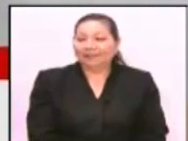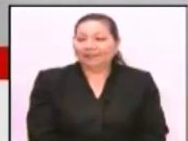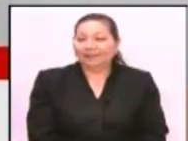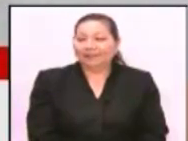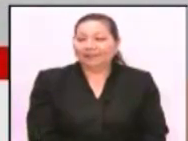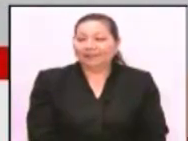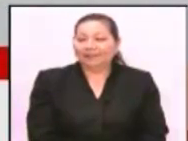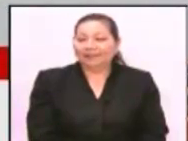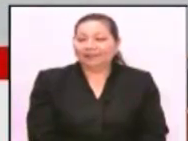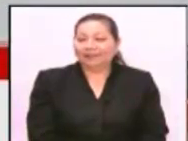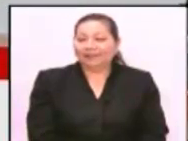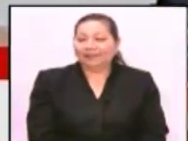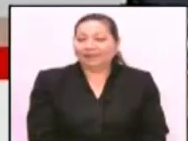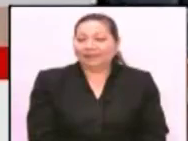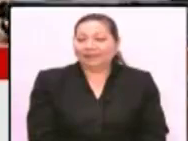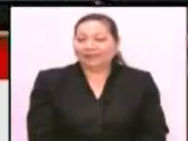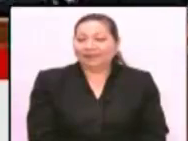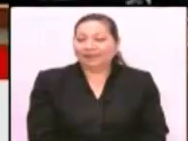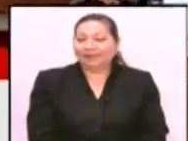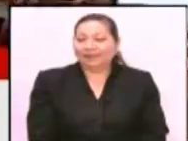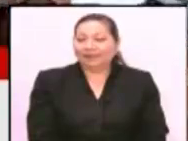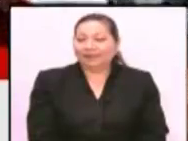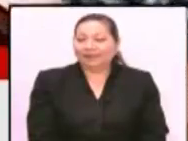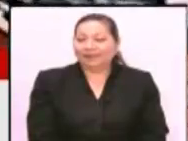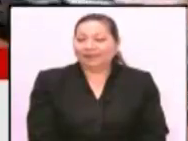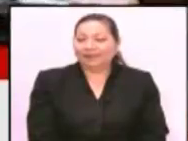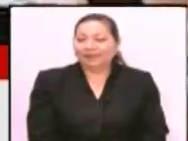al centro ahí.